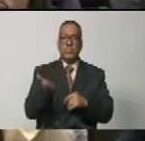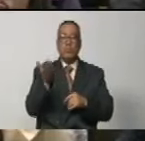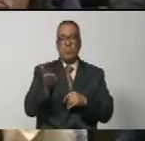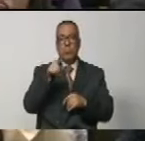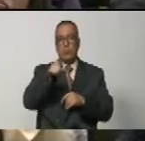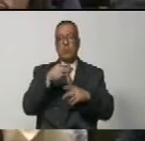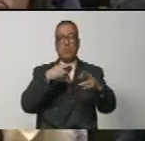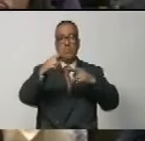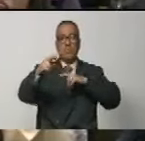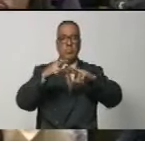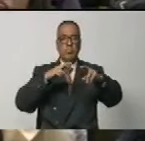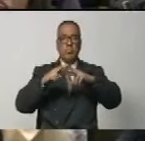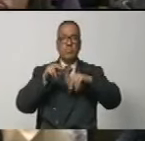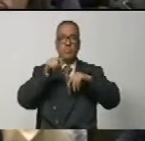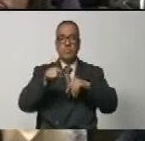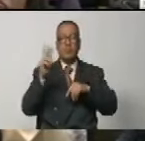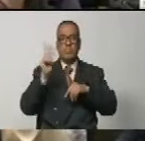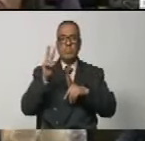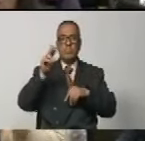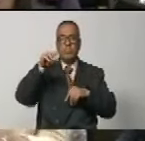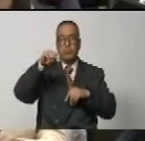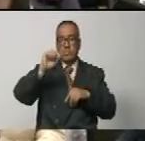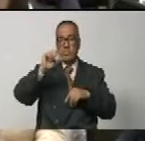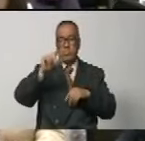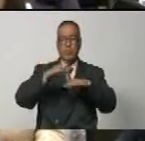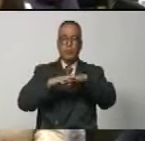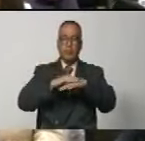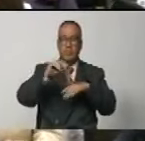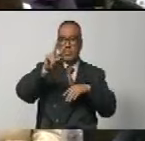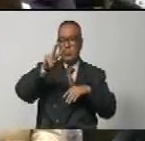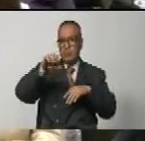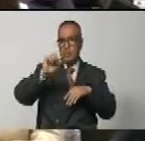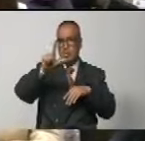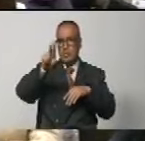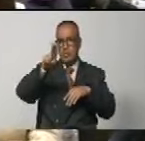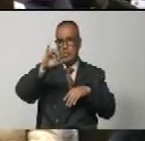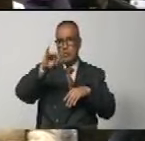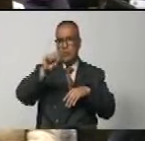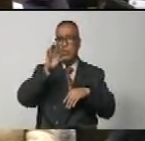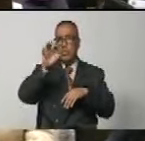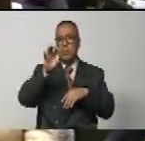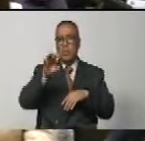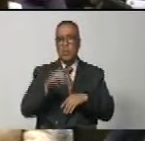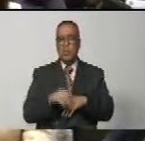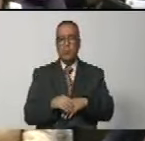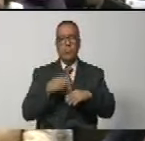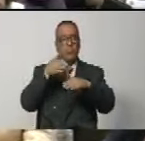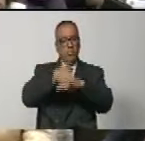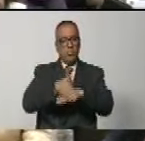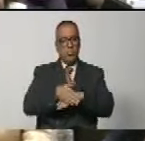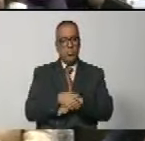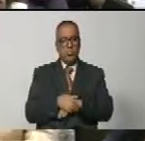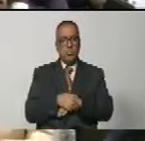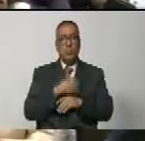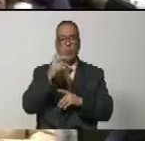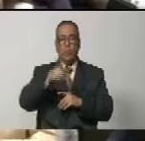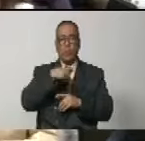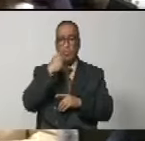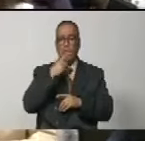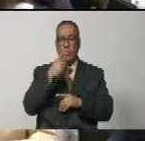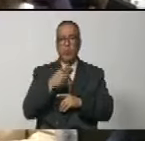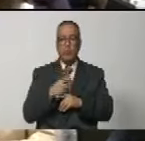esta relación, dado que Belarus es un país que está sometido a la política